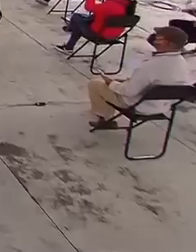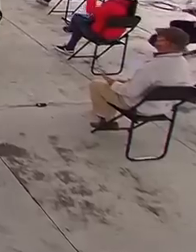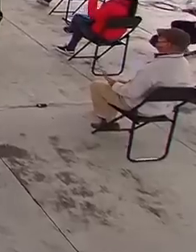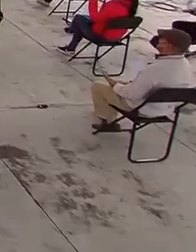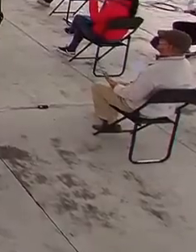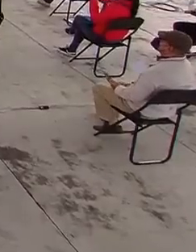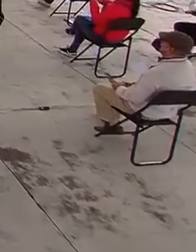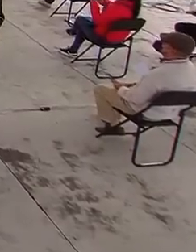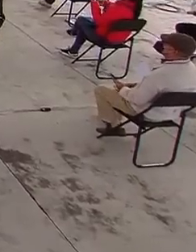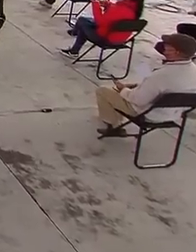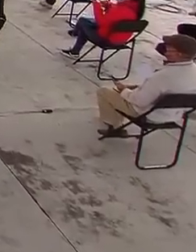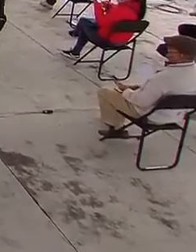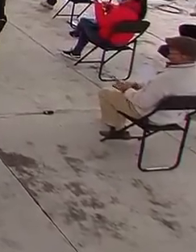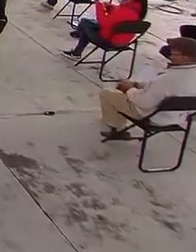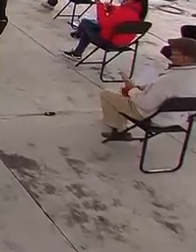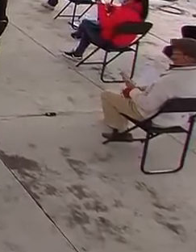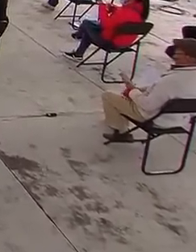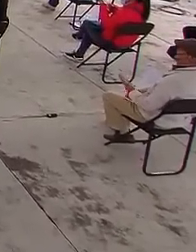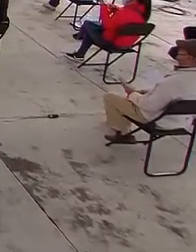Oaxaca y